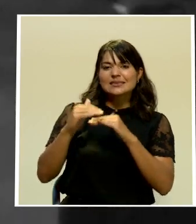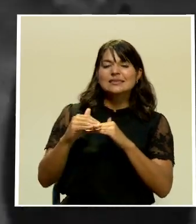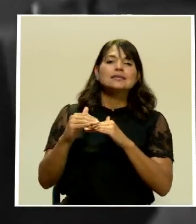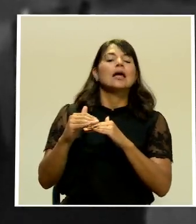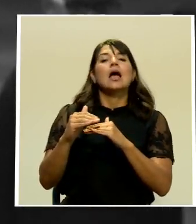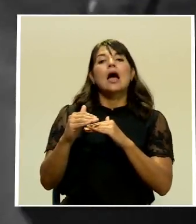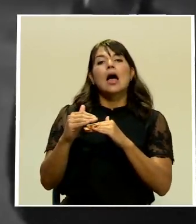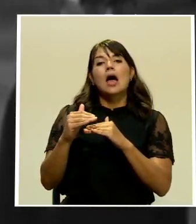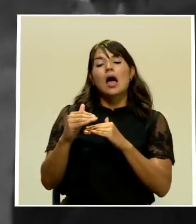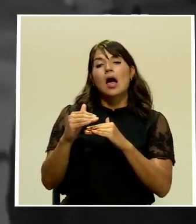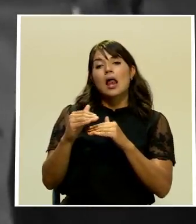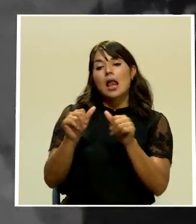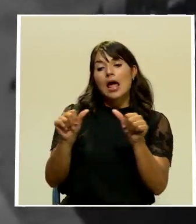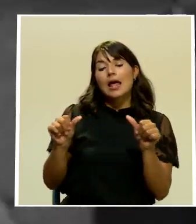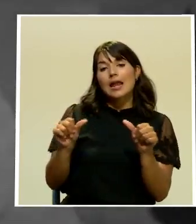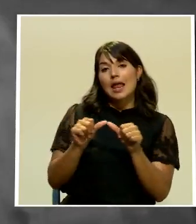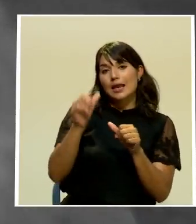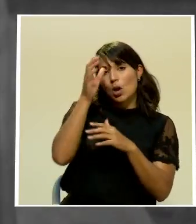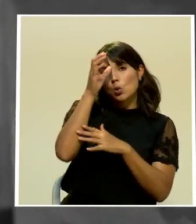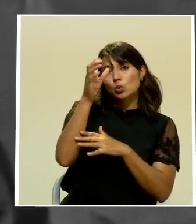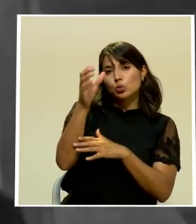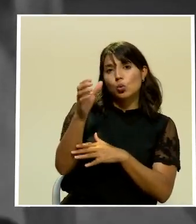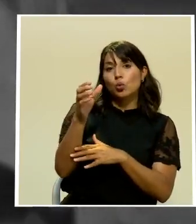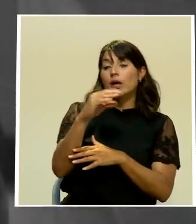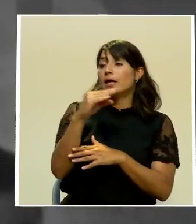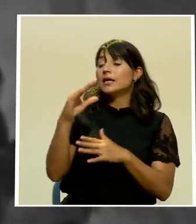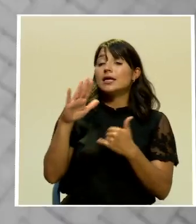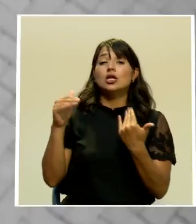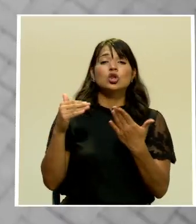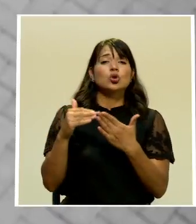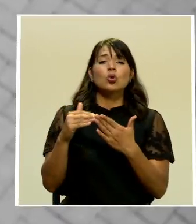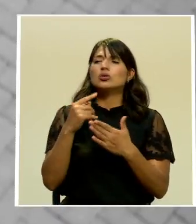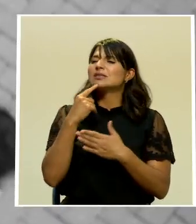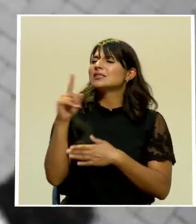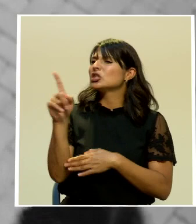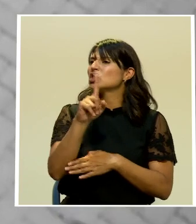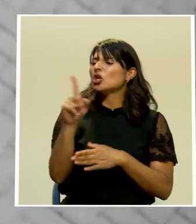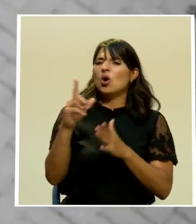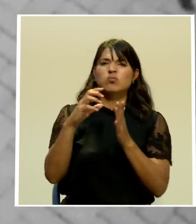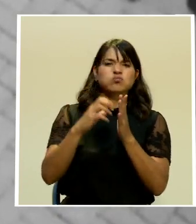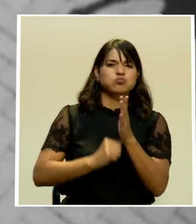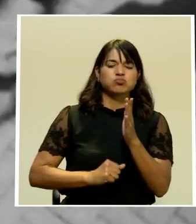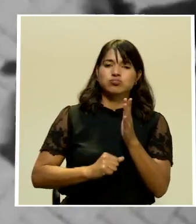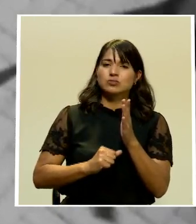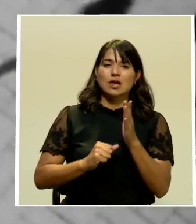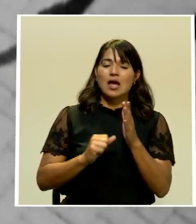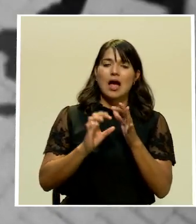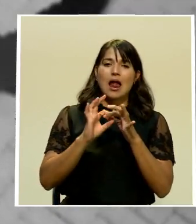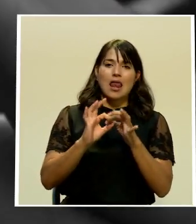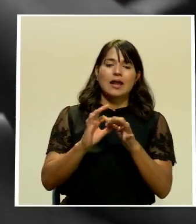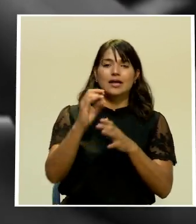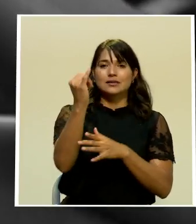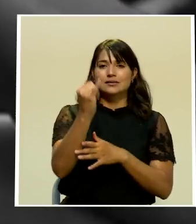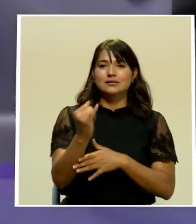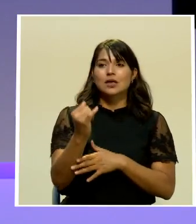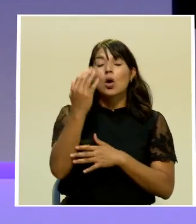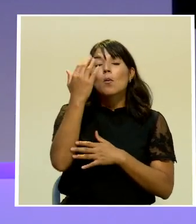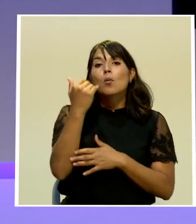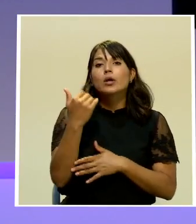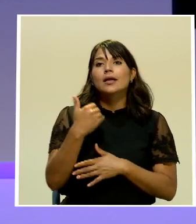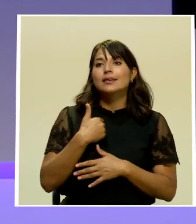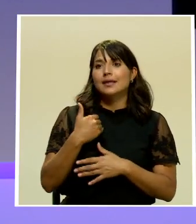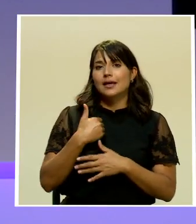muy fuertes, que todos estamos en la campaña de no al recorte, porque tiene dos fondos muy importantes de cine, que es el Fauno, por